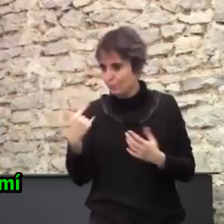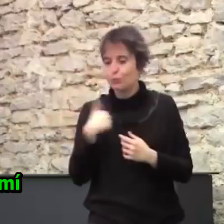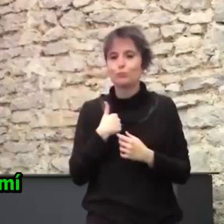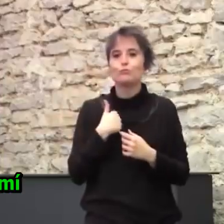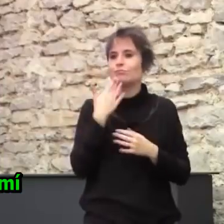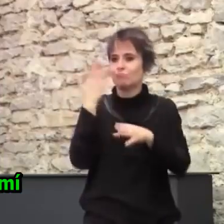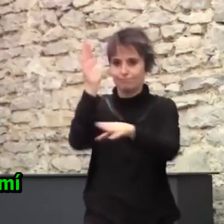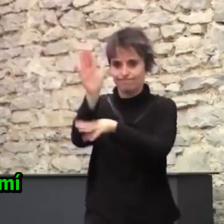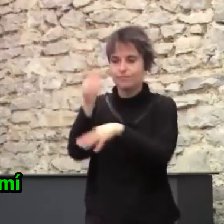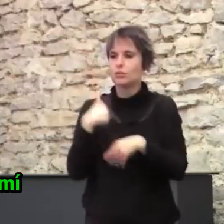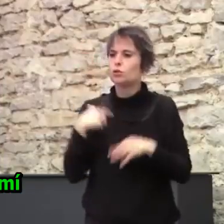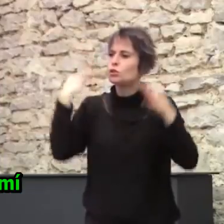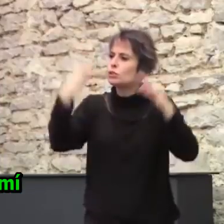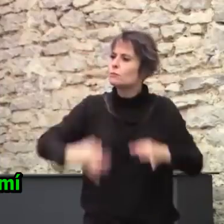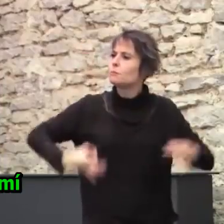siempre he trabajado mucho